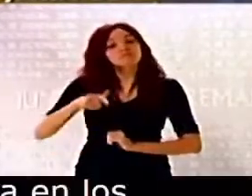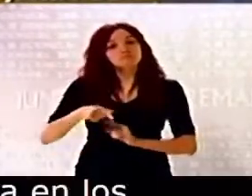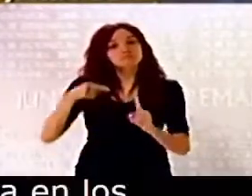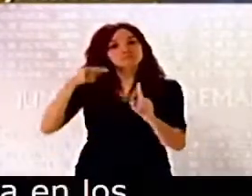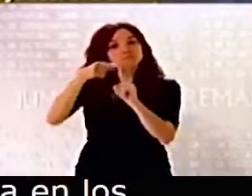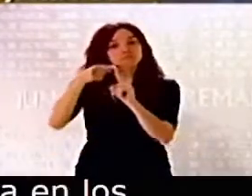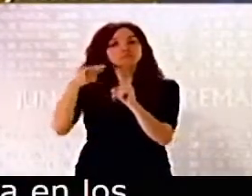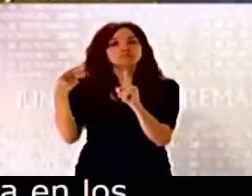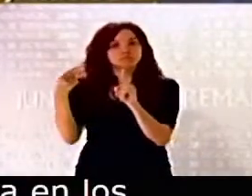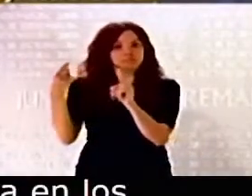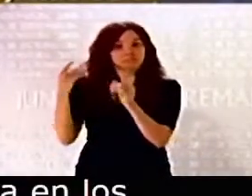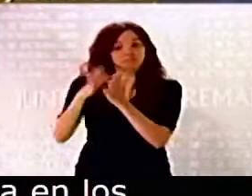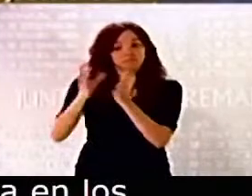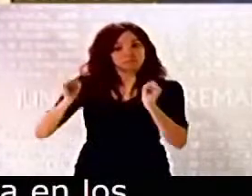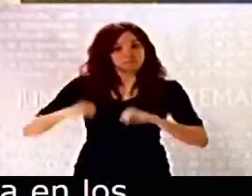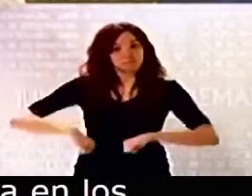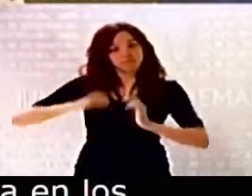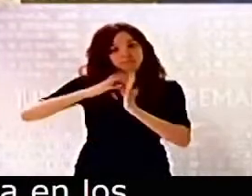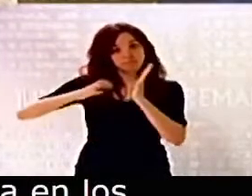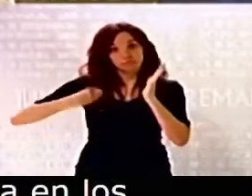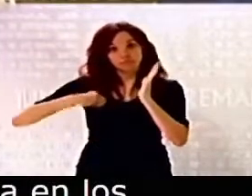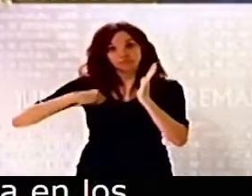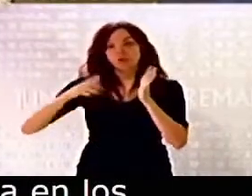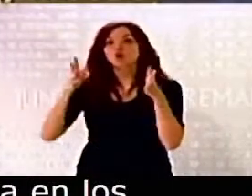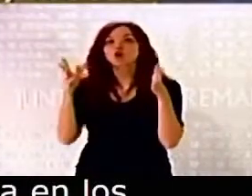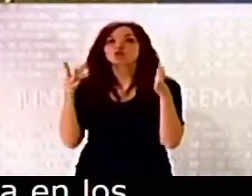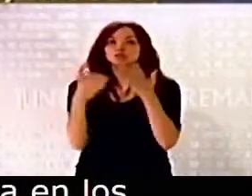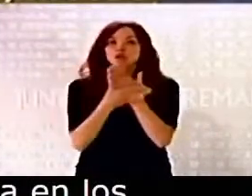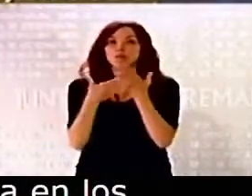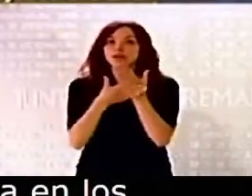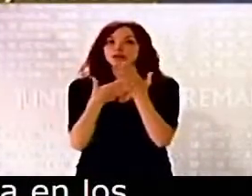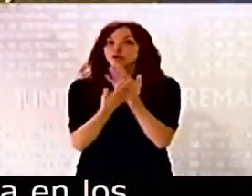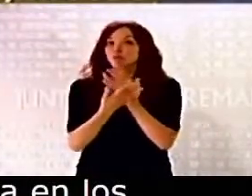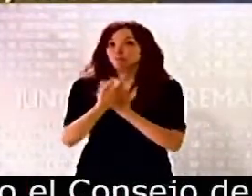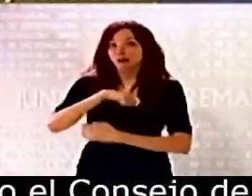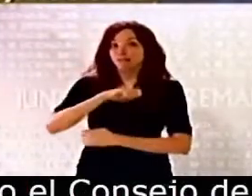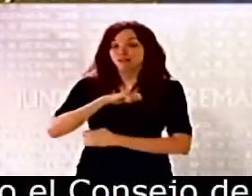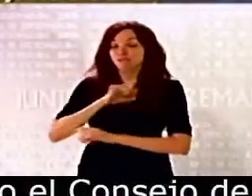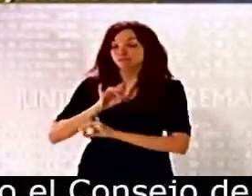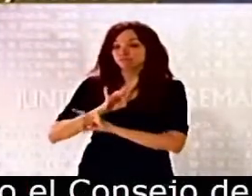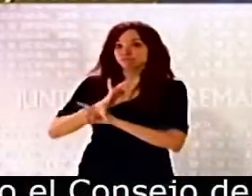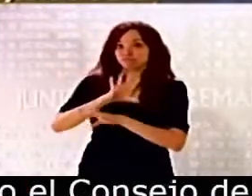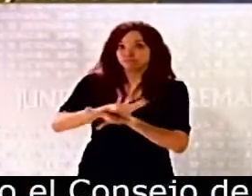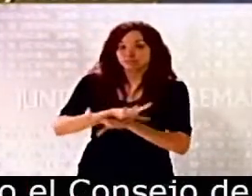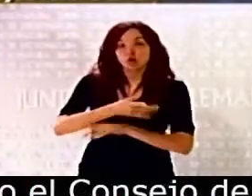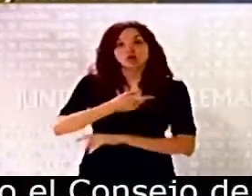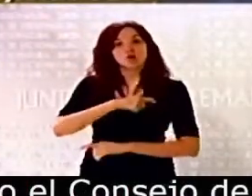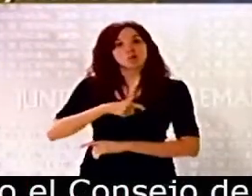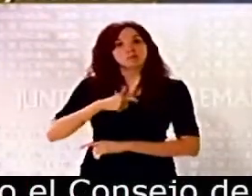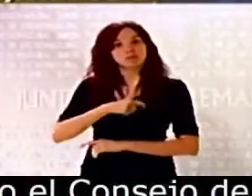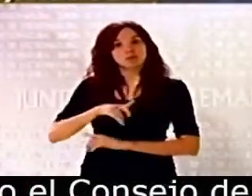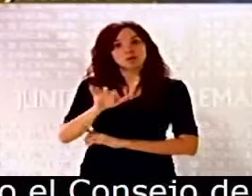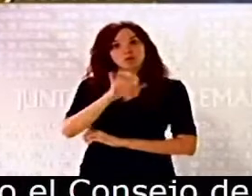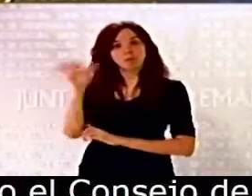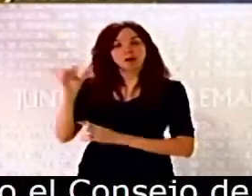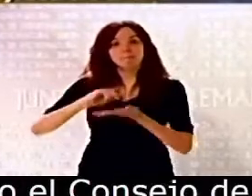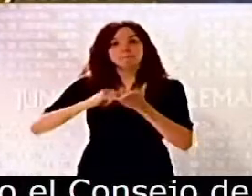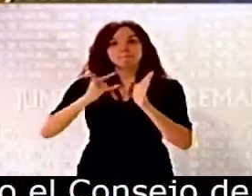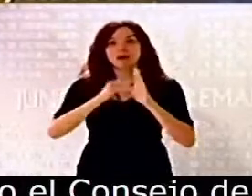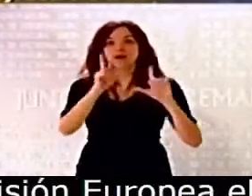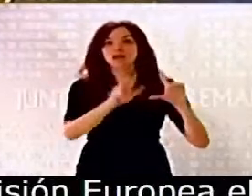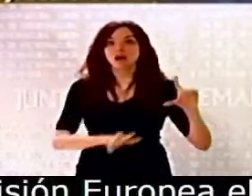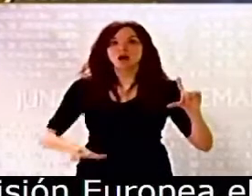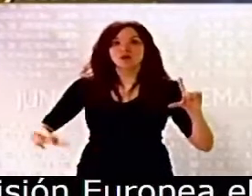ese mandato, el Consejo de Ministros del Gobierno de España remitió a la Comisión Europea el Plan Nacional Integrado de Energía y